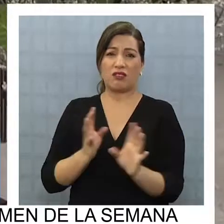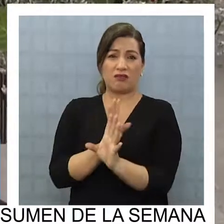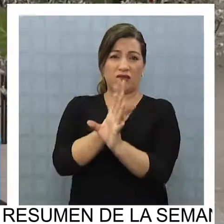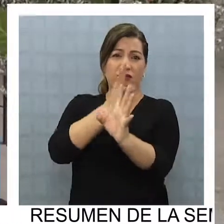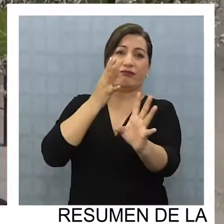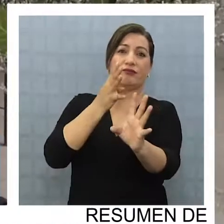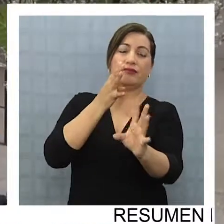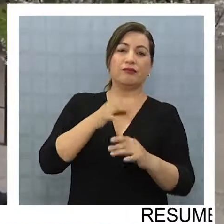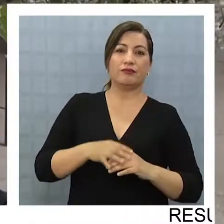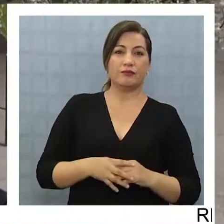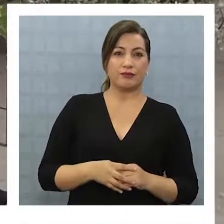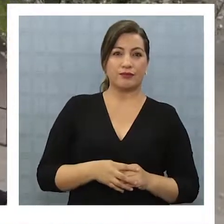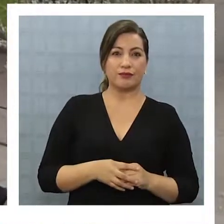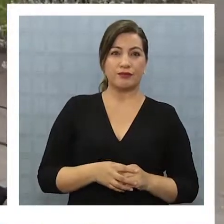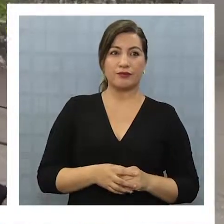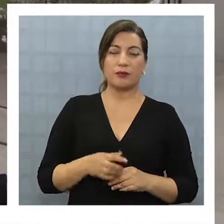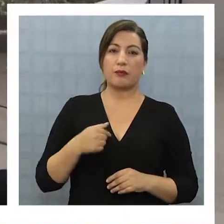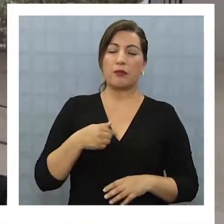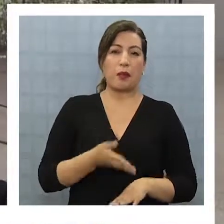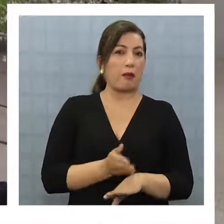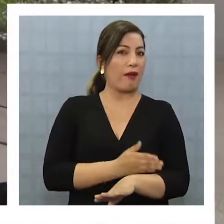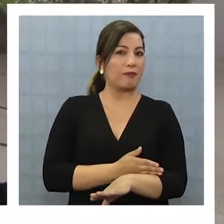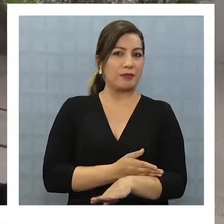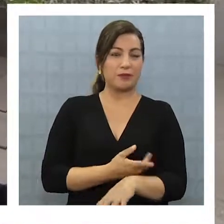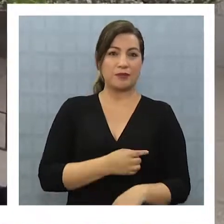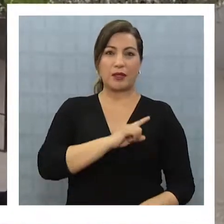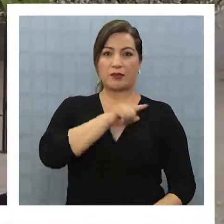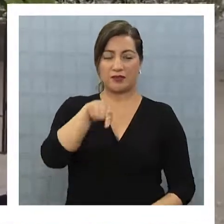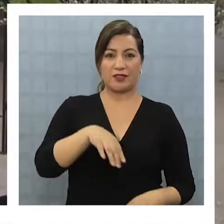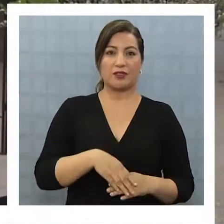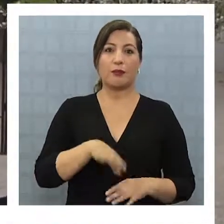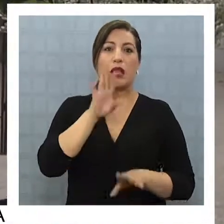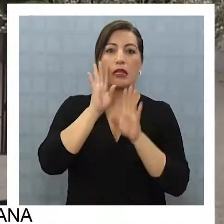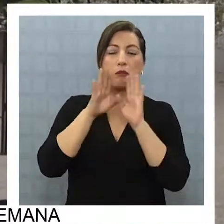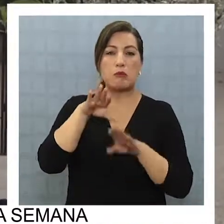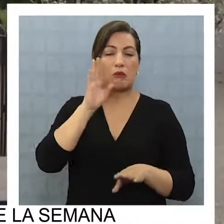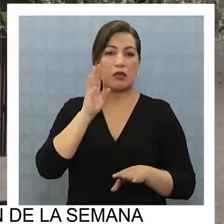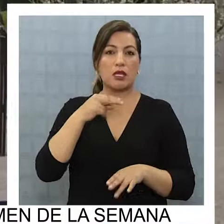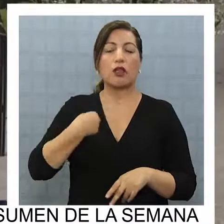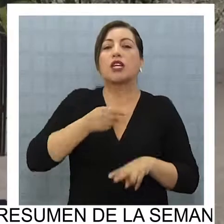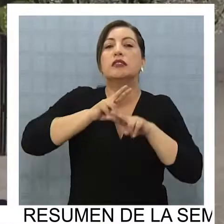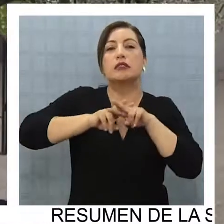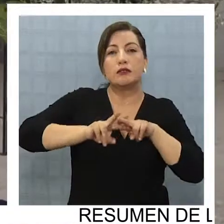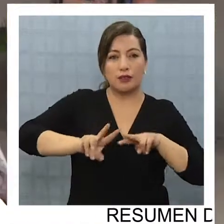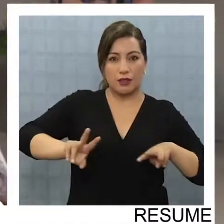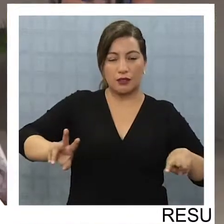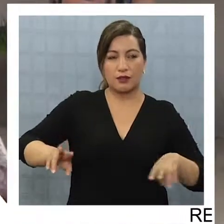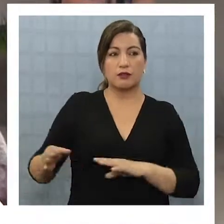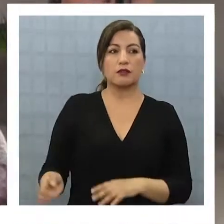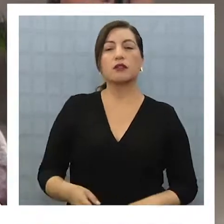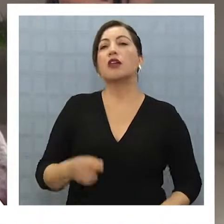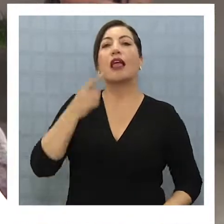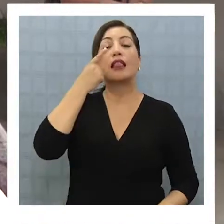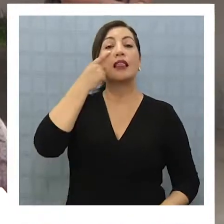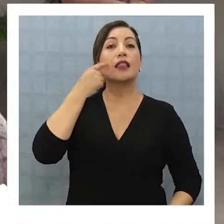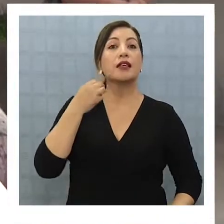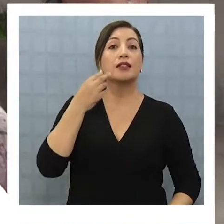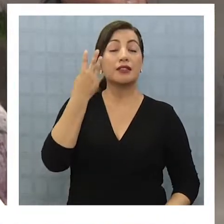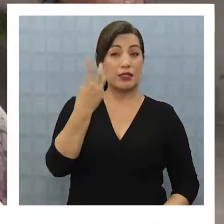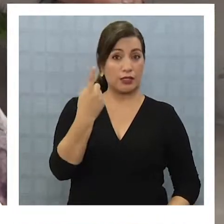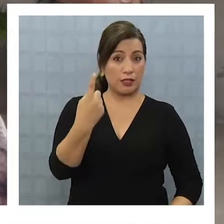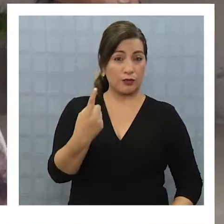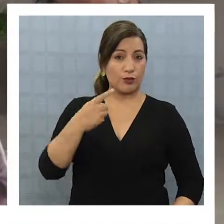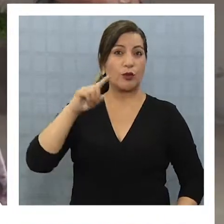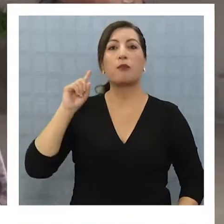gente, entonces uno viene más para poder limpiar bien, estar tranquila. El día 31 y